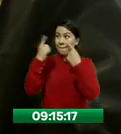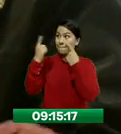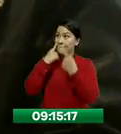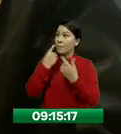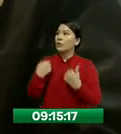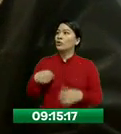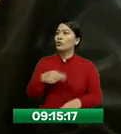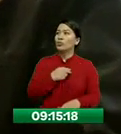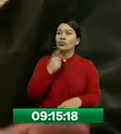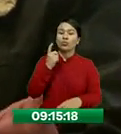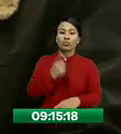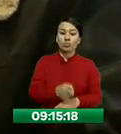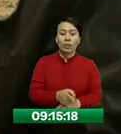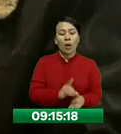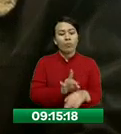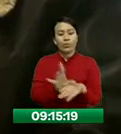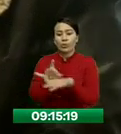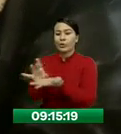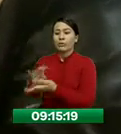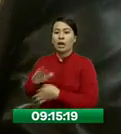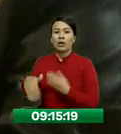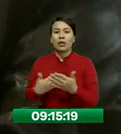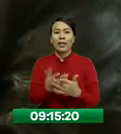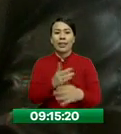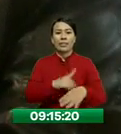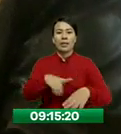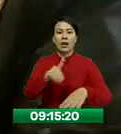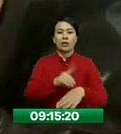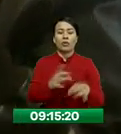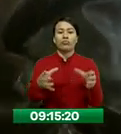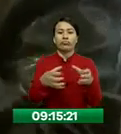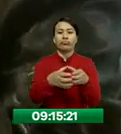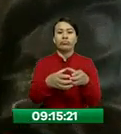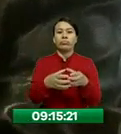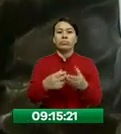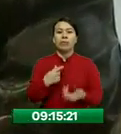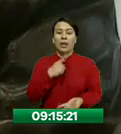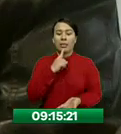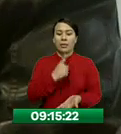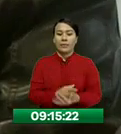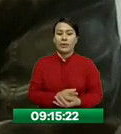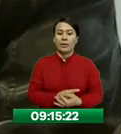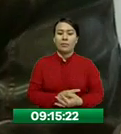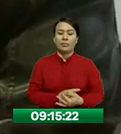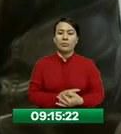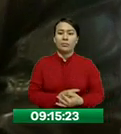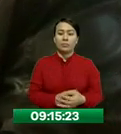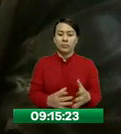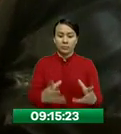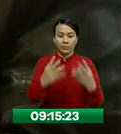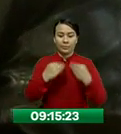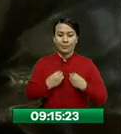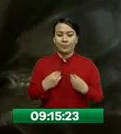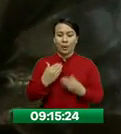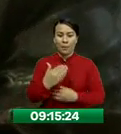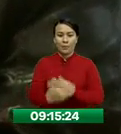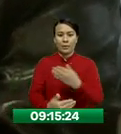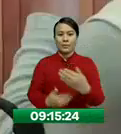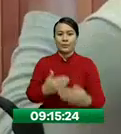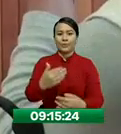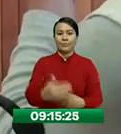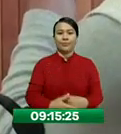hemos exigido la inmediata remoción del director departamental y, lógicamente, en cumplimiento del debido